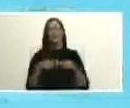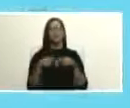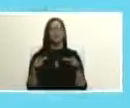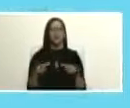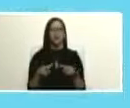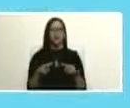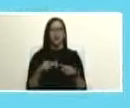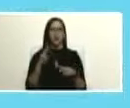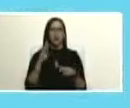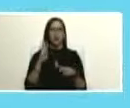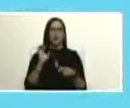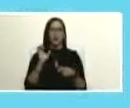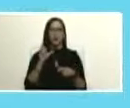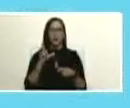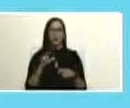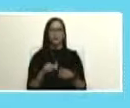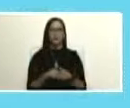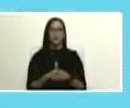El Roble,